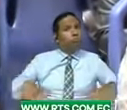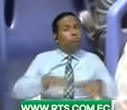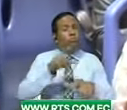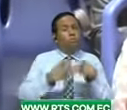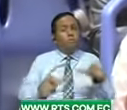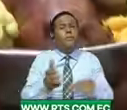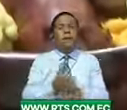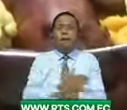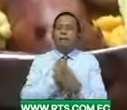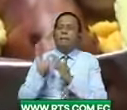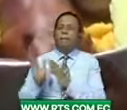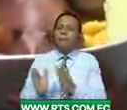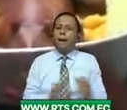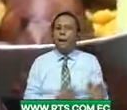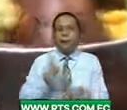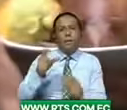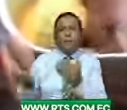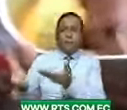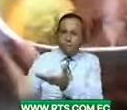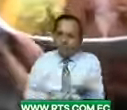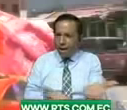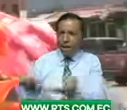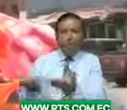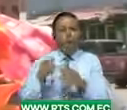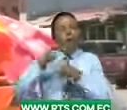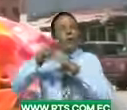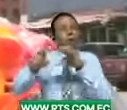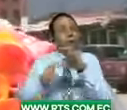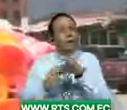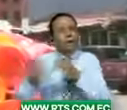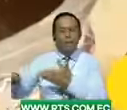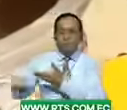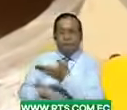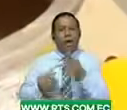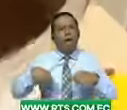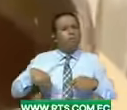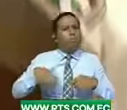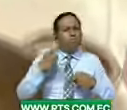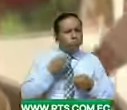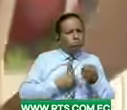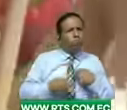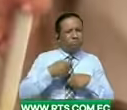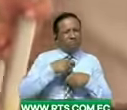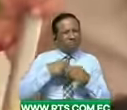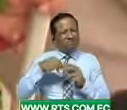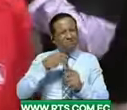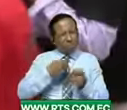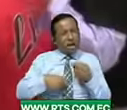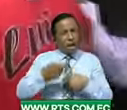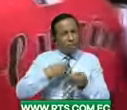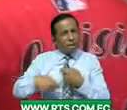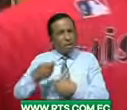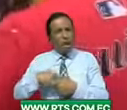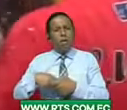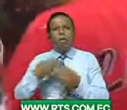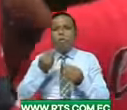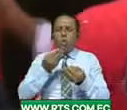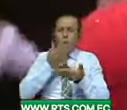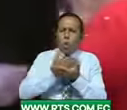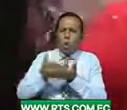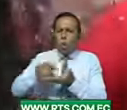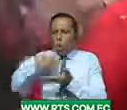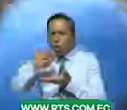están preparados para recibir al turista. El tour gastronómico en todos nuestros mercados, el Torongo con un nuevo show artístico, el desfile Carnaval de